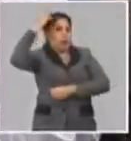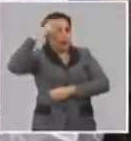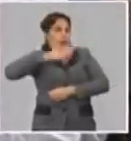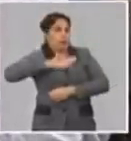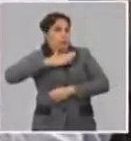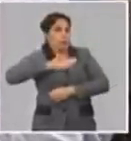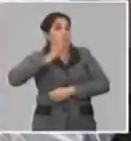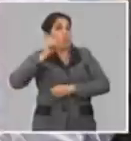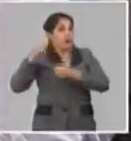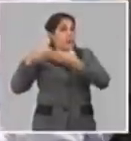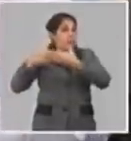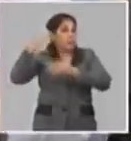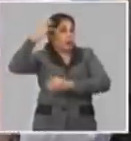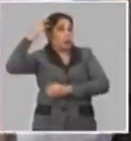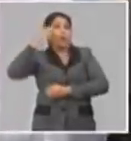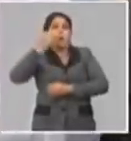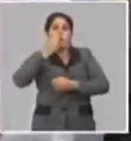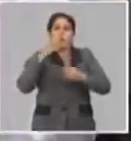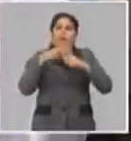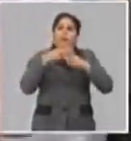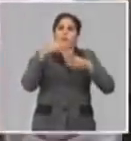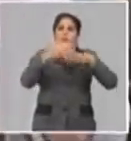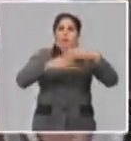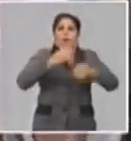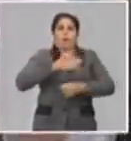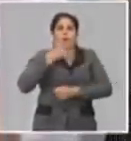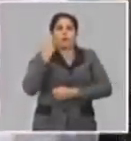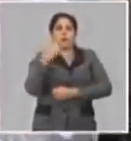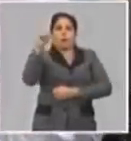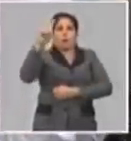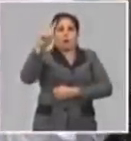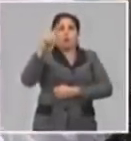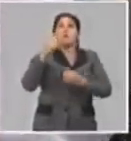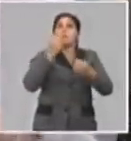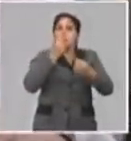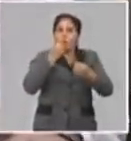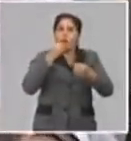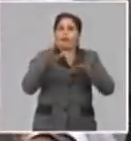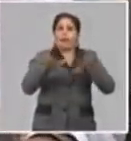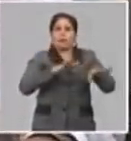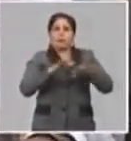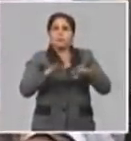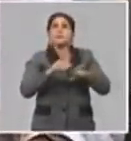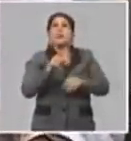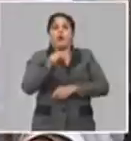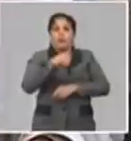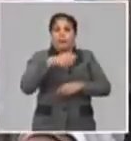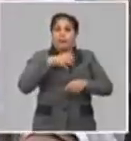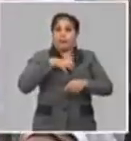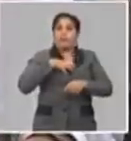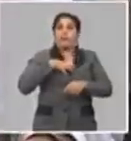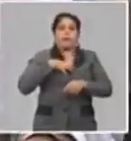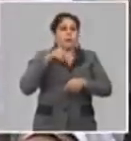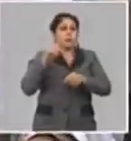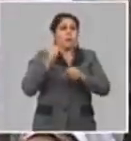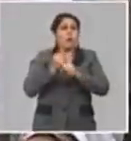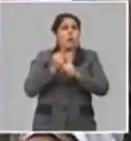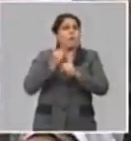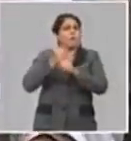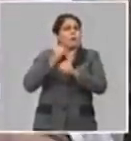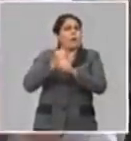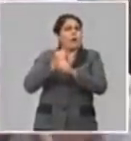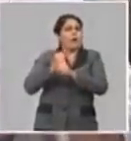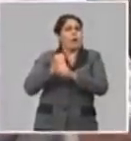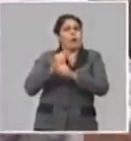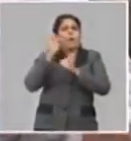precisamente que la empresa estatal puede ser eficiente si se crean las condiciones para ello. No trabajamos en el mismo entorno